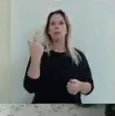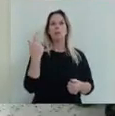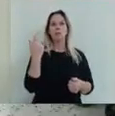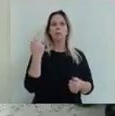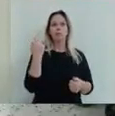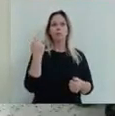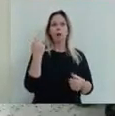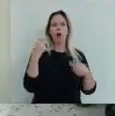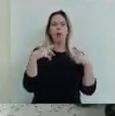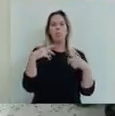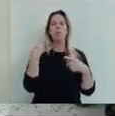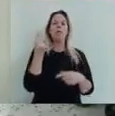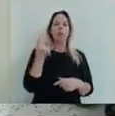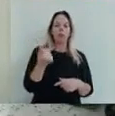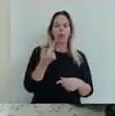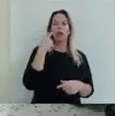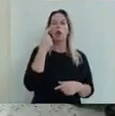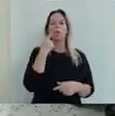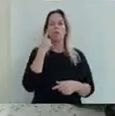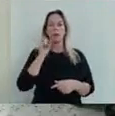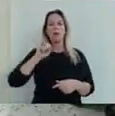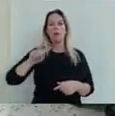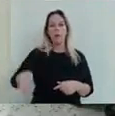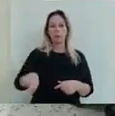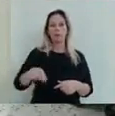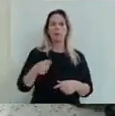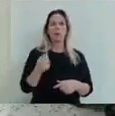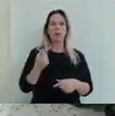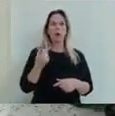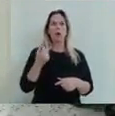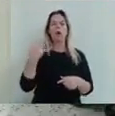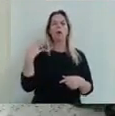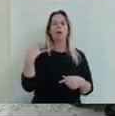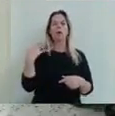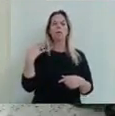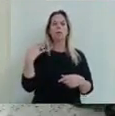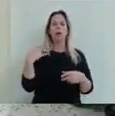115.447 correspondiente al programa de salud para nacer Corrientes.